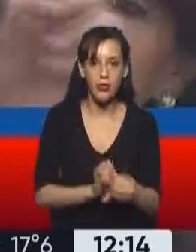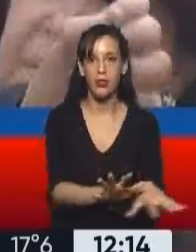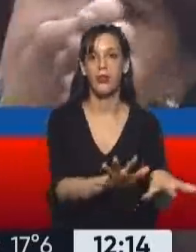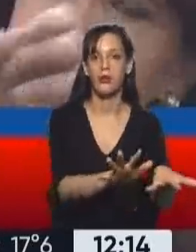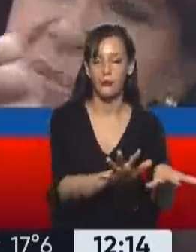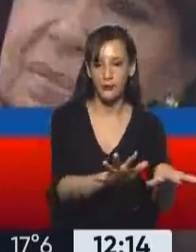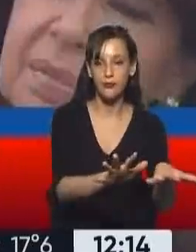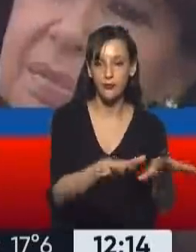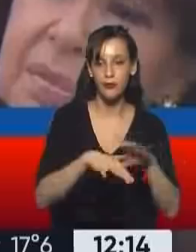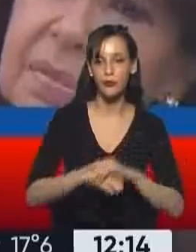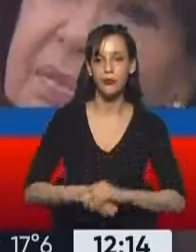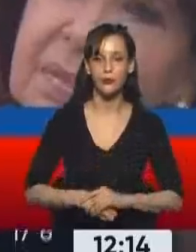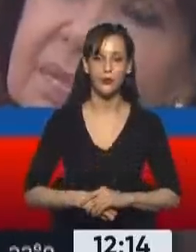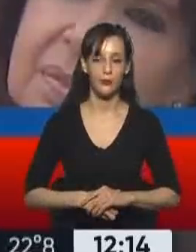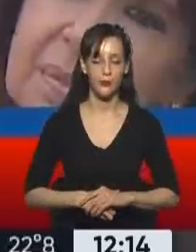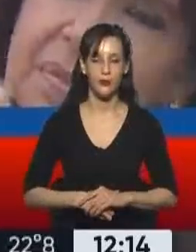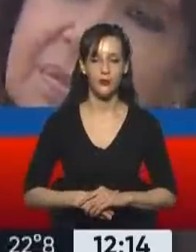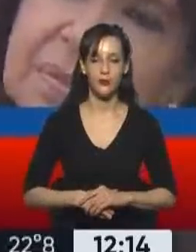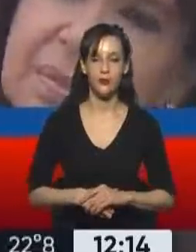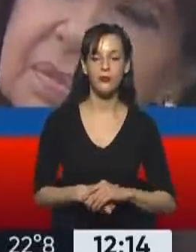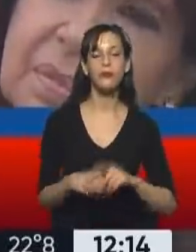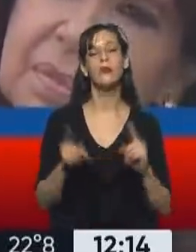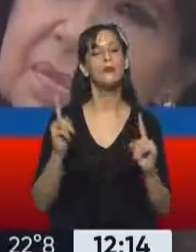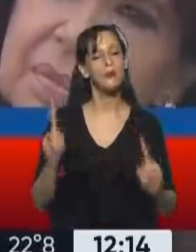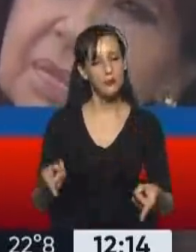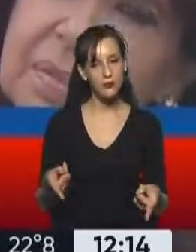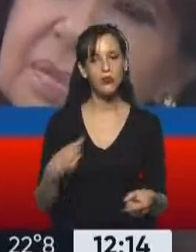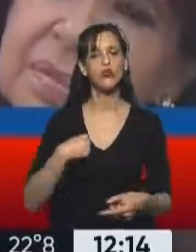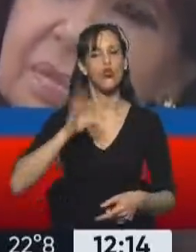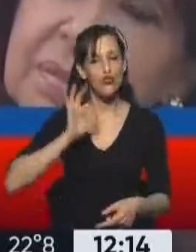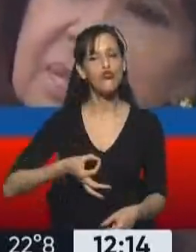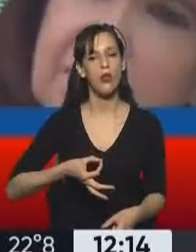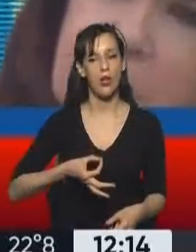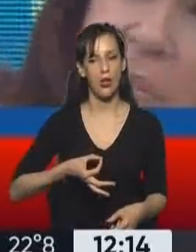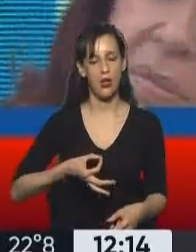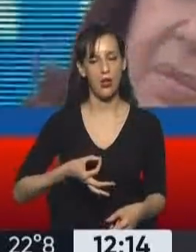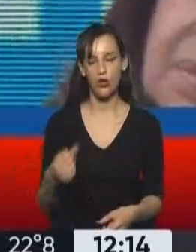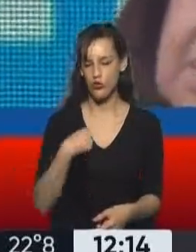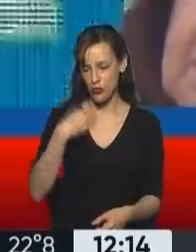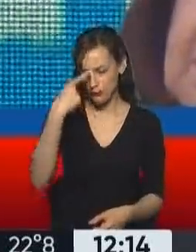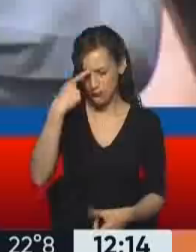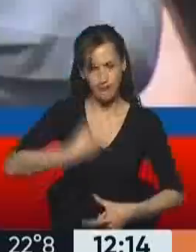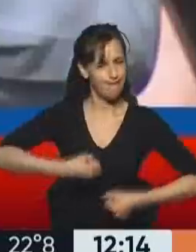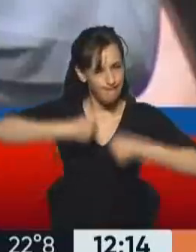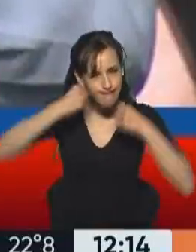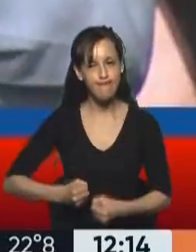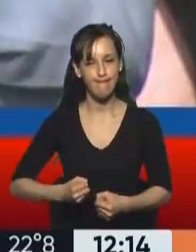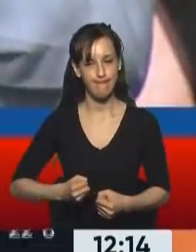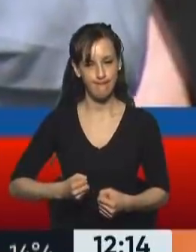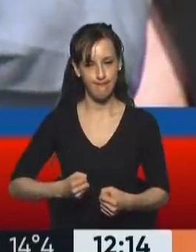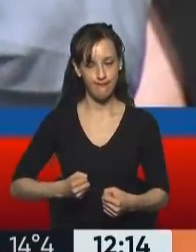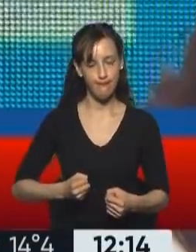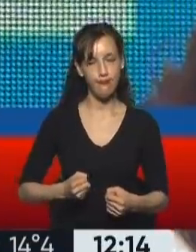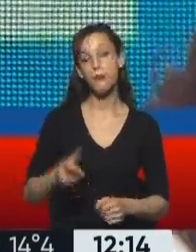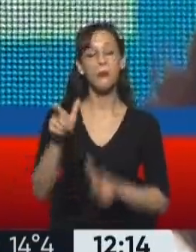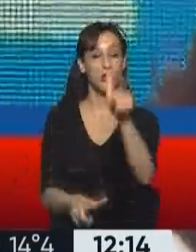Y la lógica, y sé, y estoy profundamente convencido, nuestra